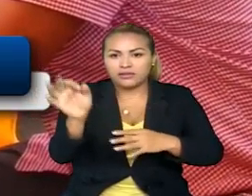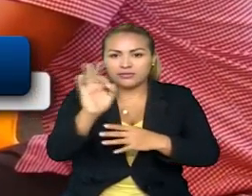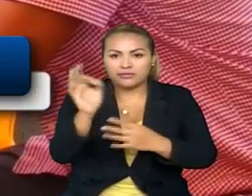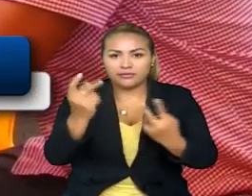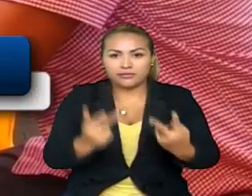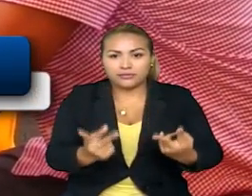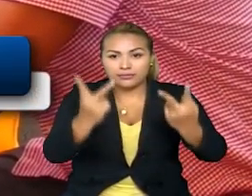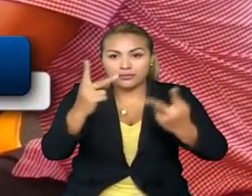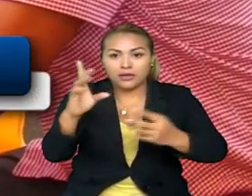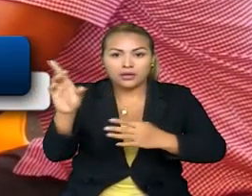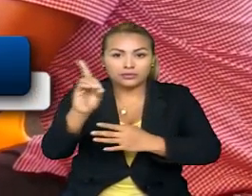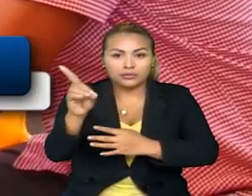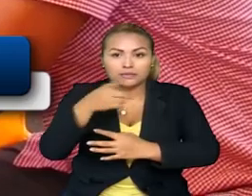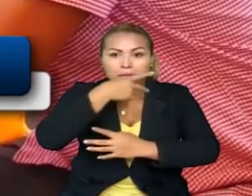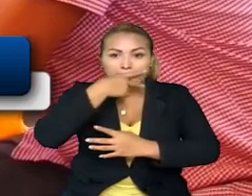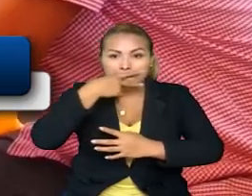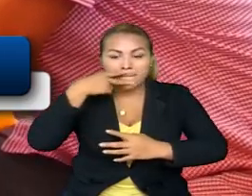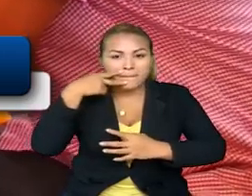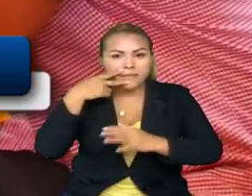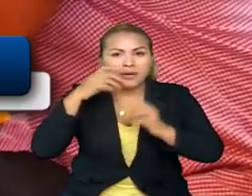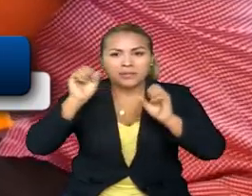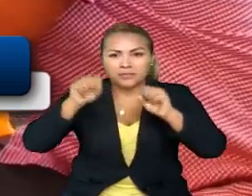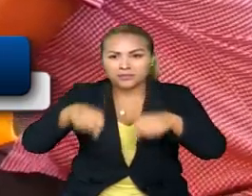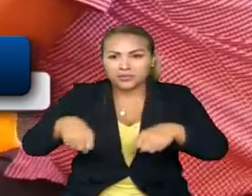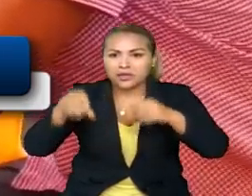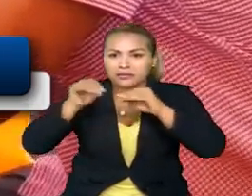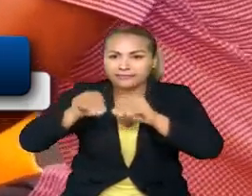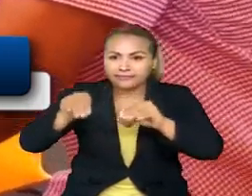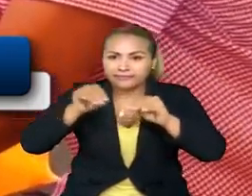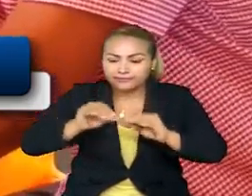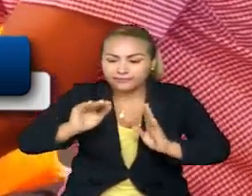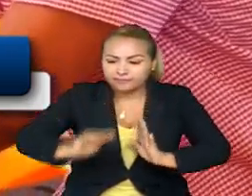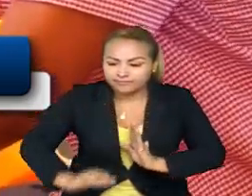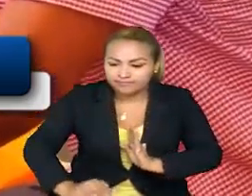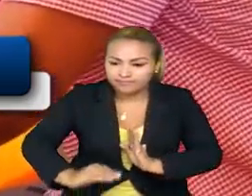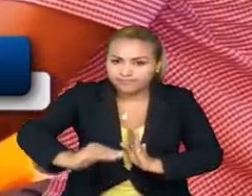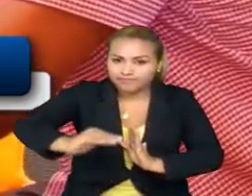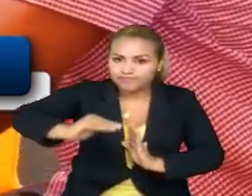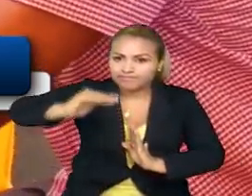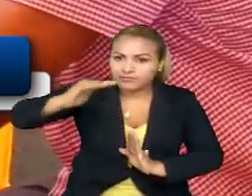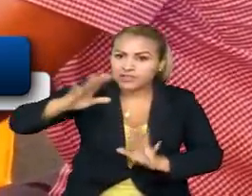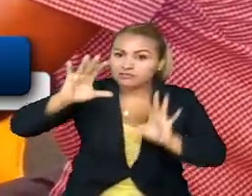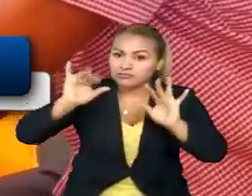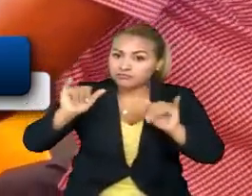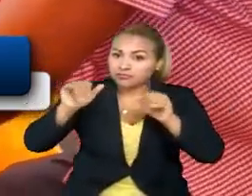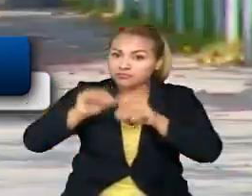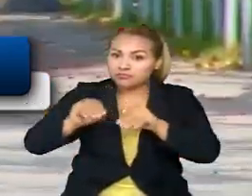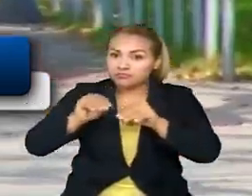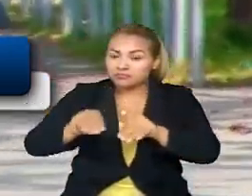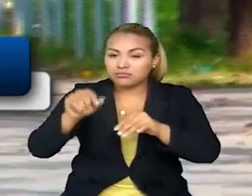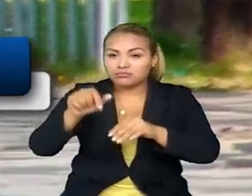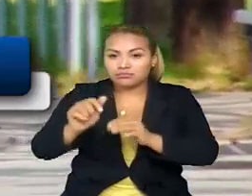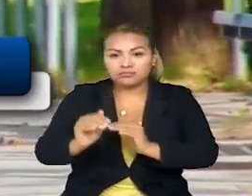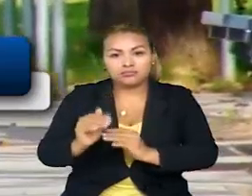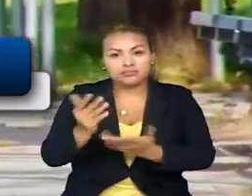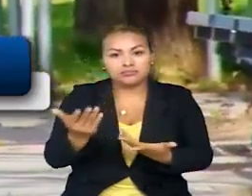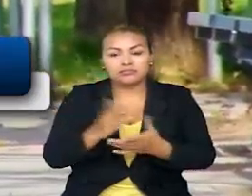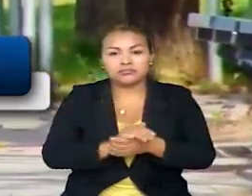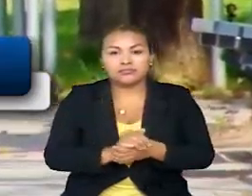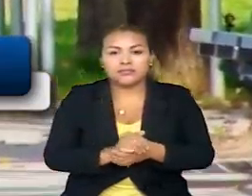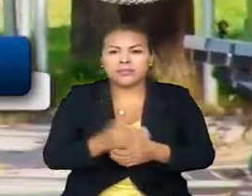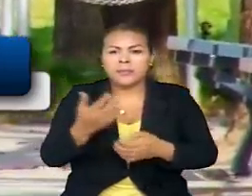padre de familia sea el propio maestro desde el hogar ante o día avión comentarios no sé si recordaba una frase que decía